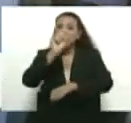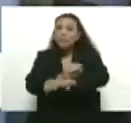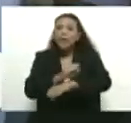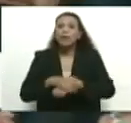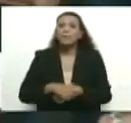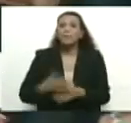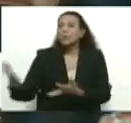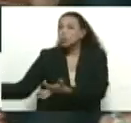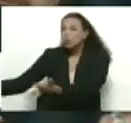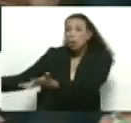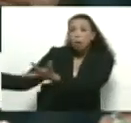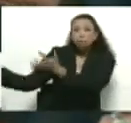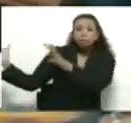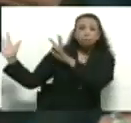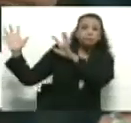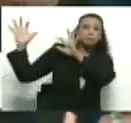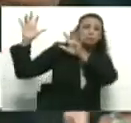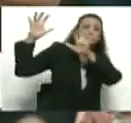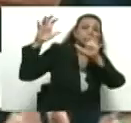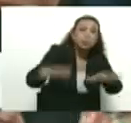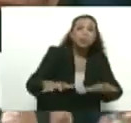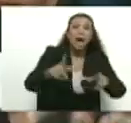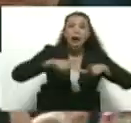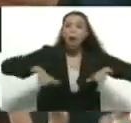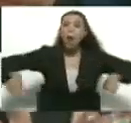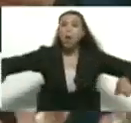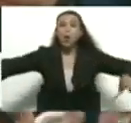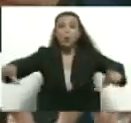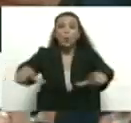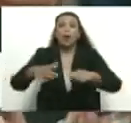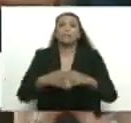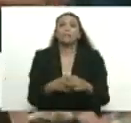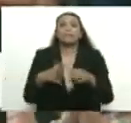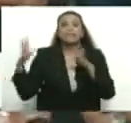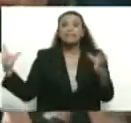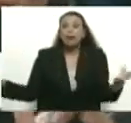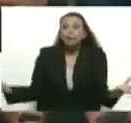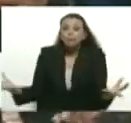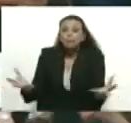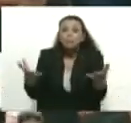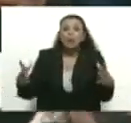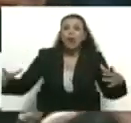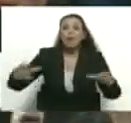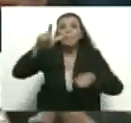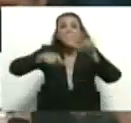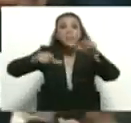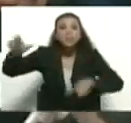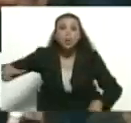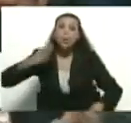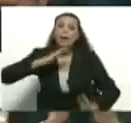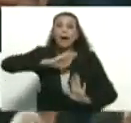Se vinieron todos los ejes a esta gran concentración.